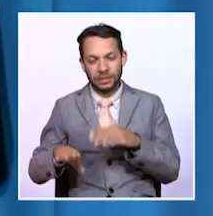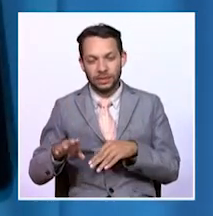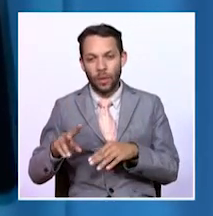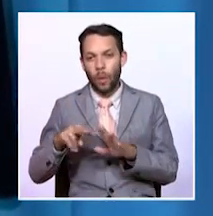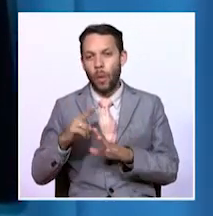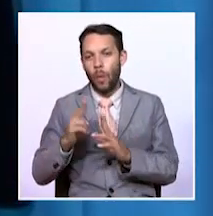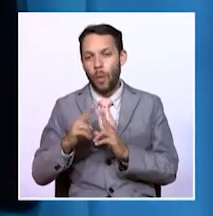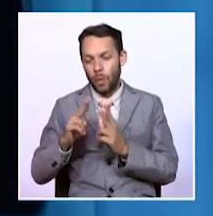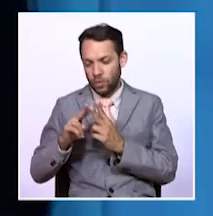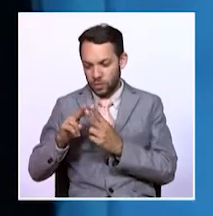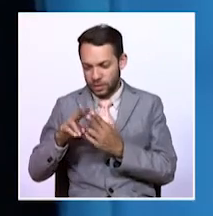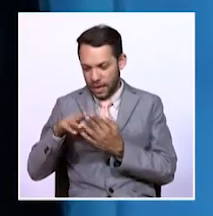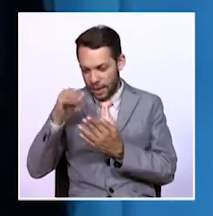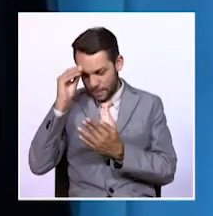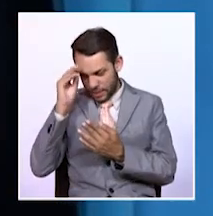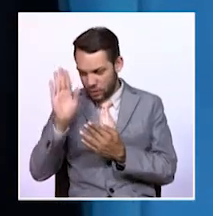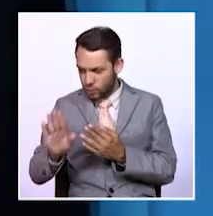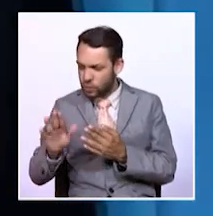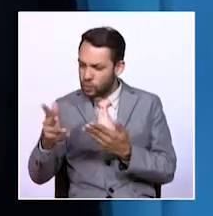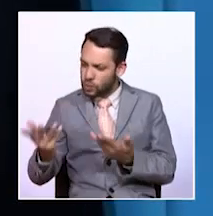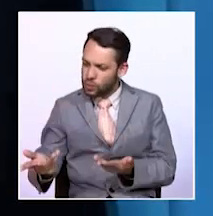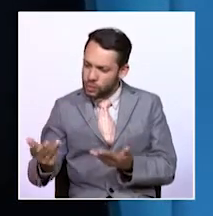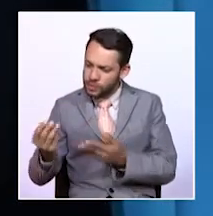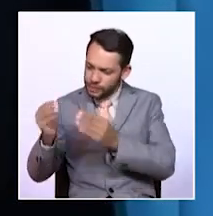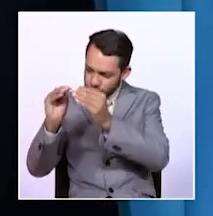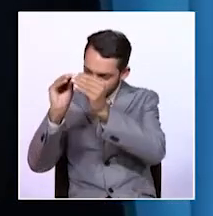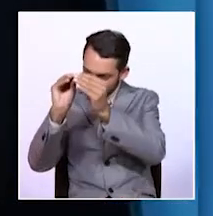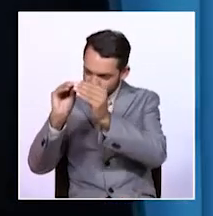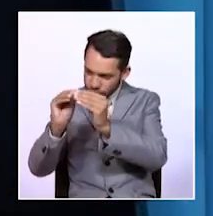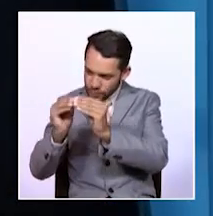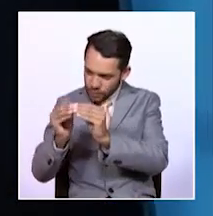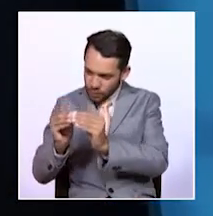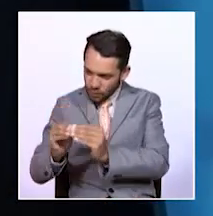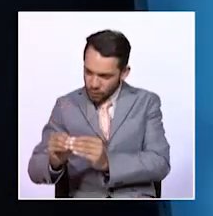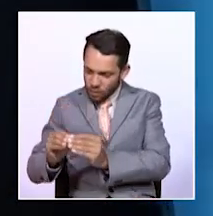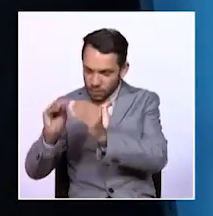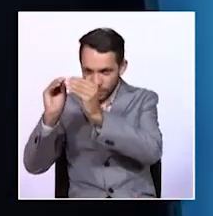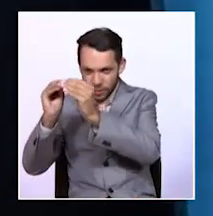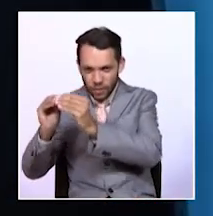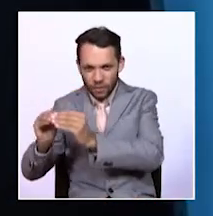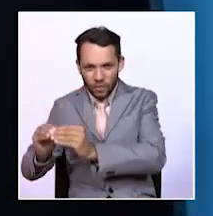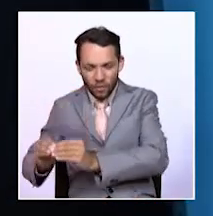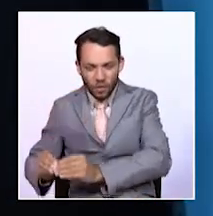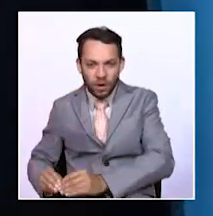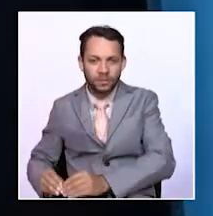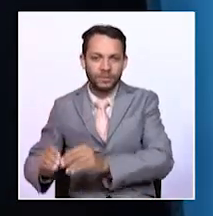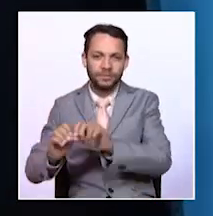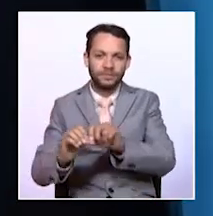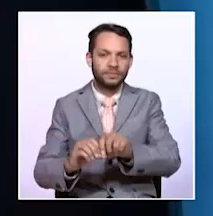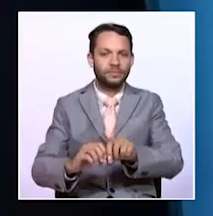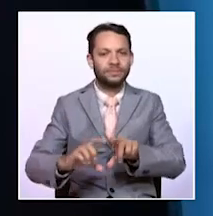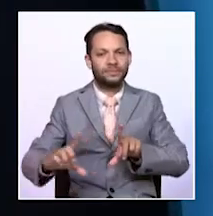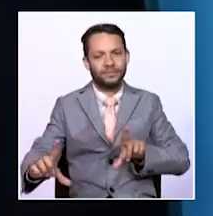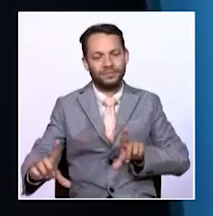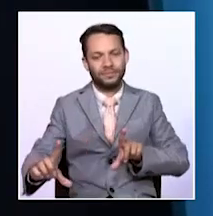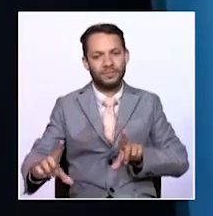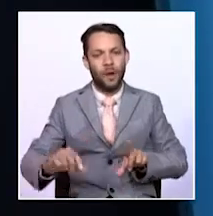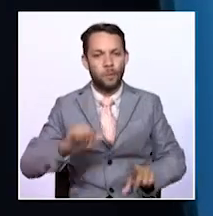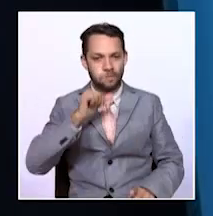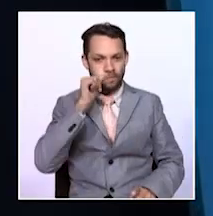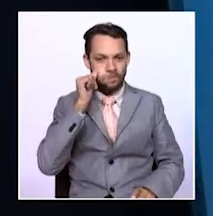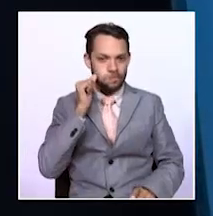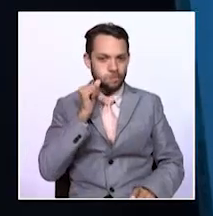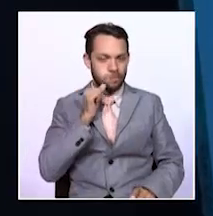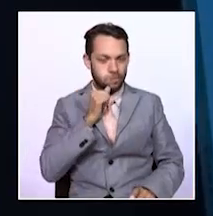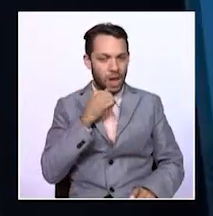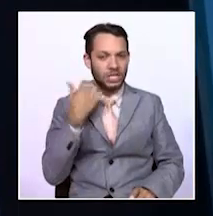bebé. Nosotros es una reconstrucción de los planos que hacemos con estos sistemas